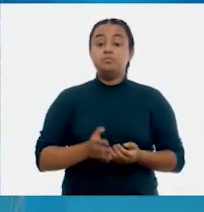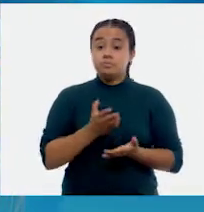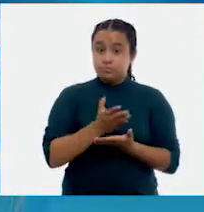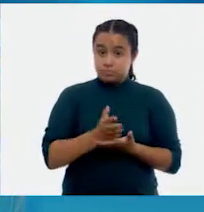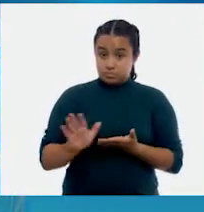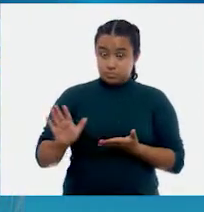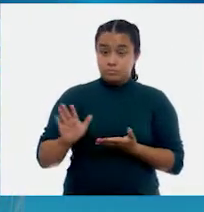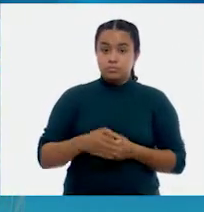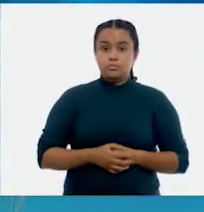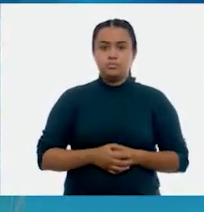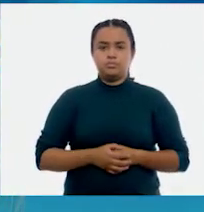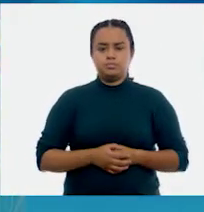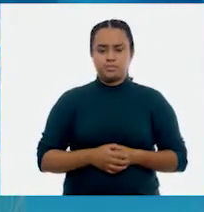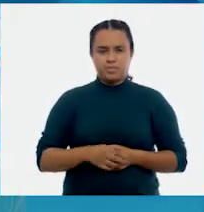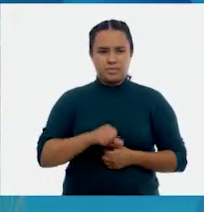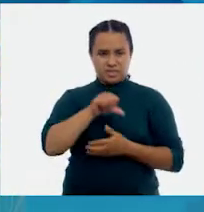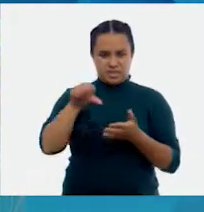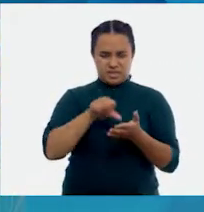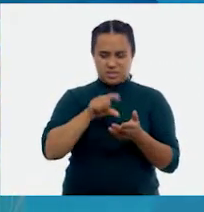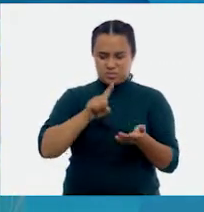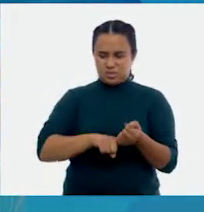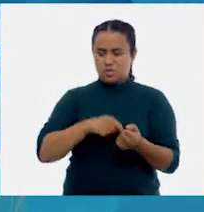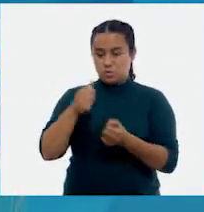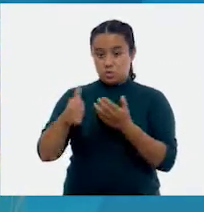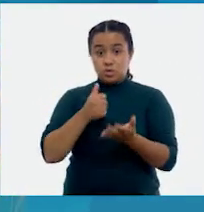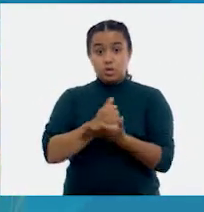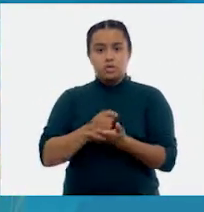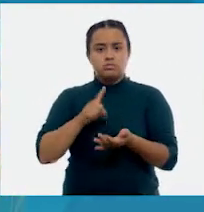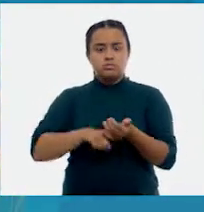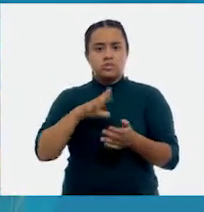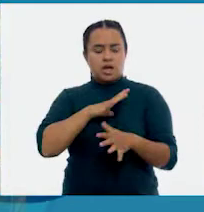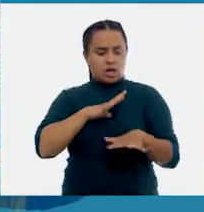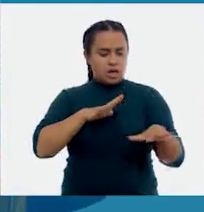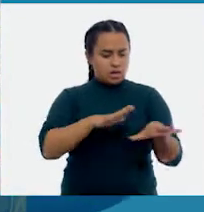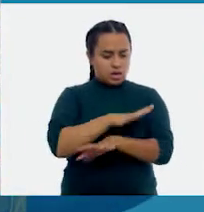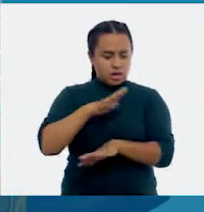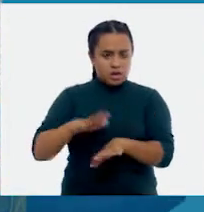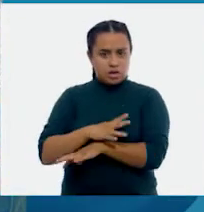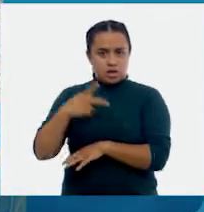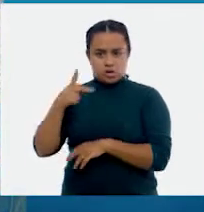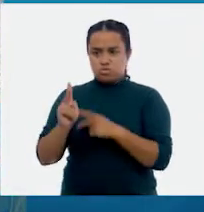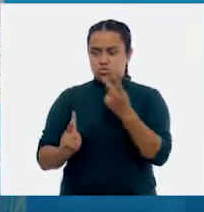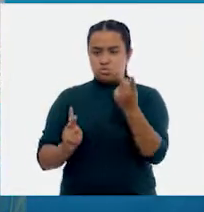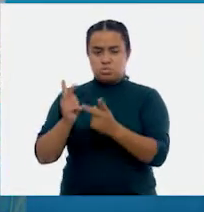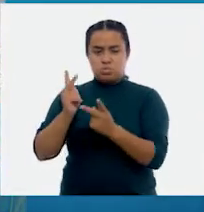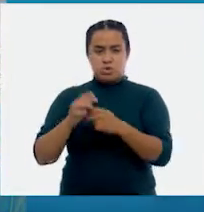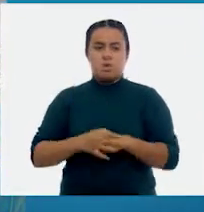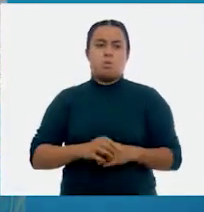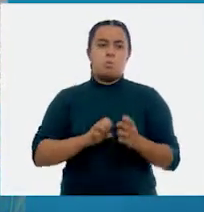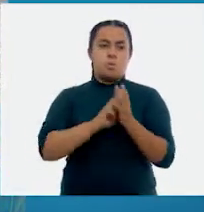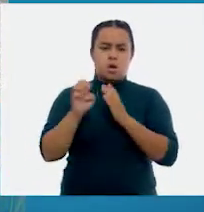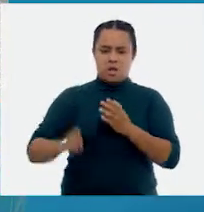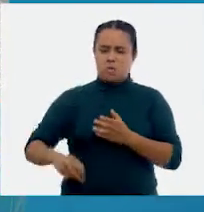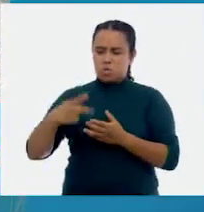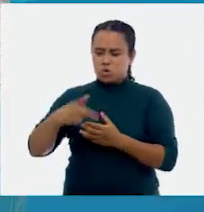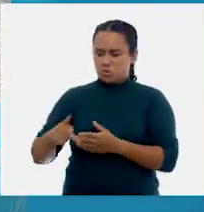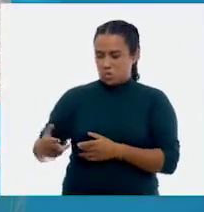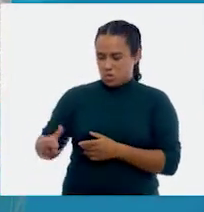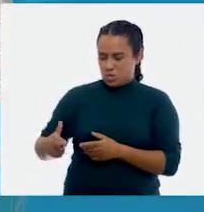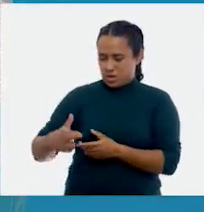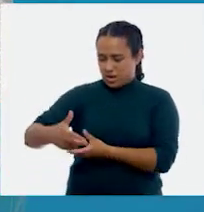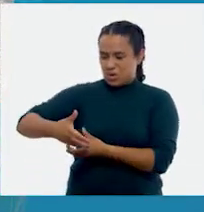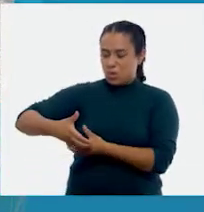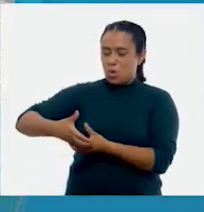Además, los centros urbanos producen alteraciones en los ecosistemas por verter aguas negras y residuos en